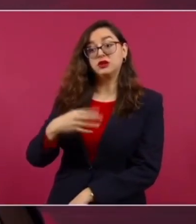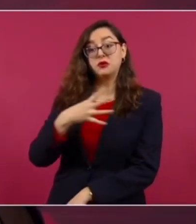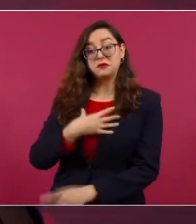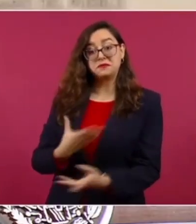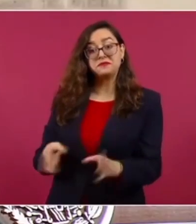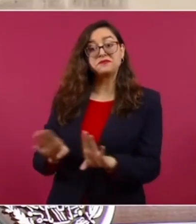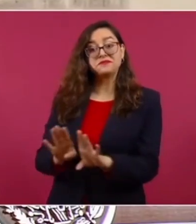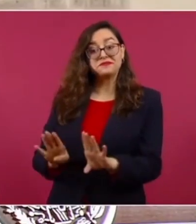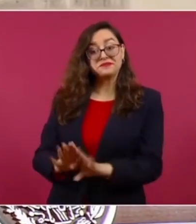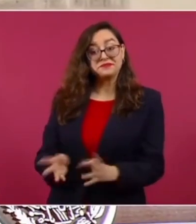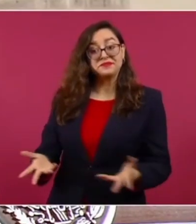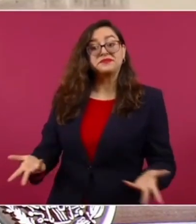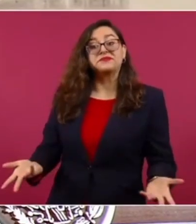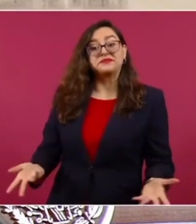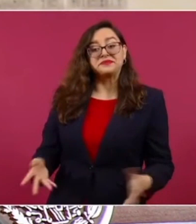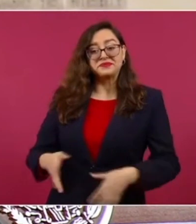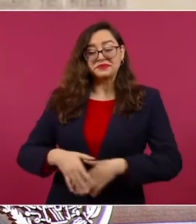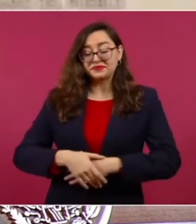no tiene